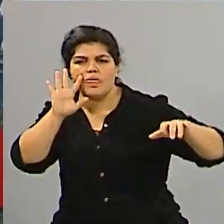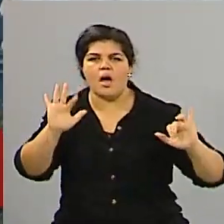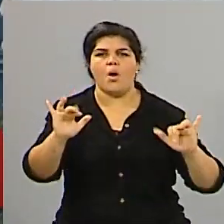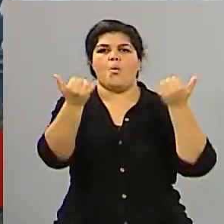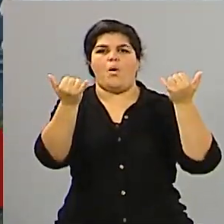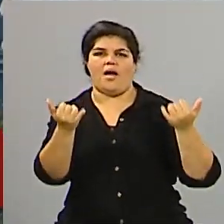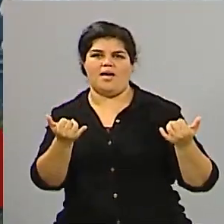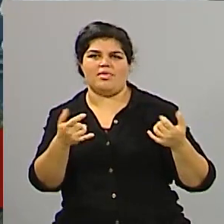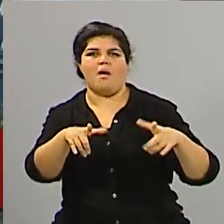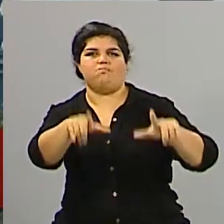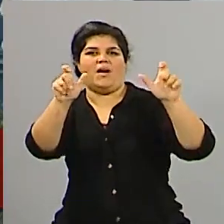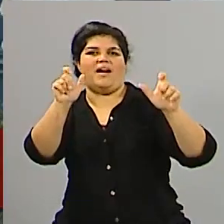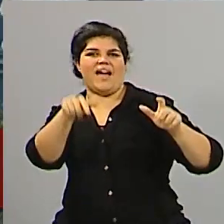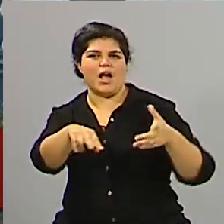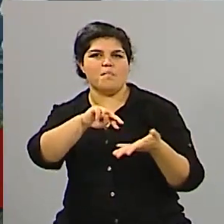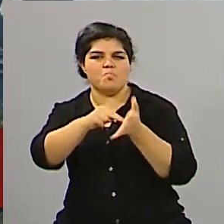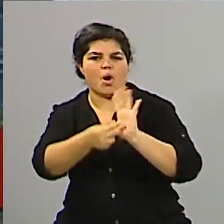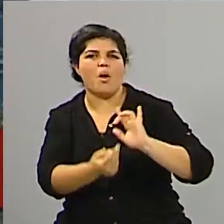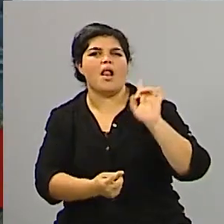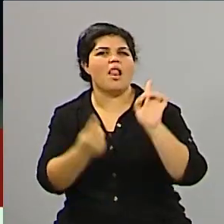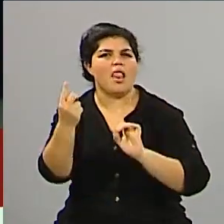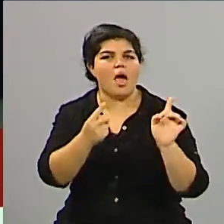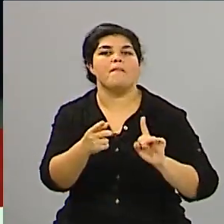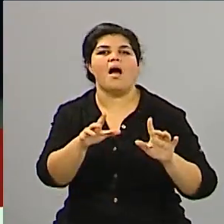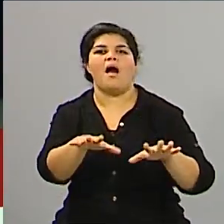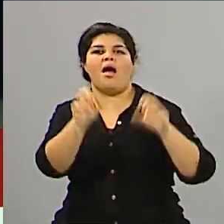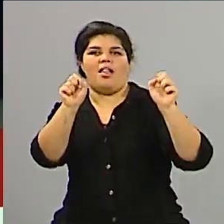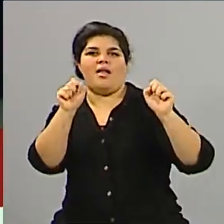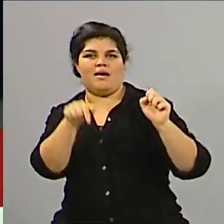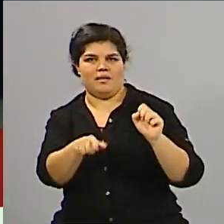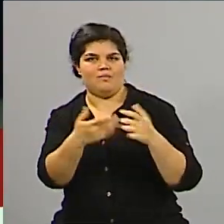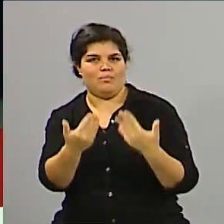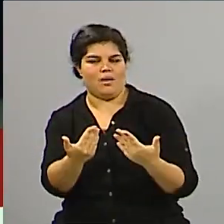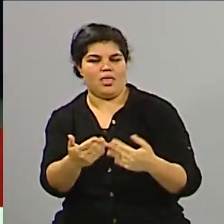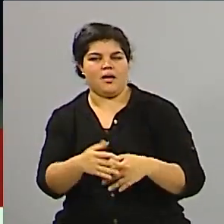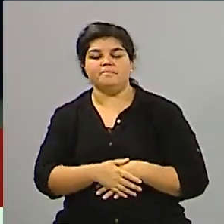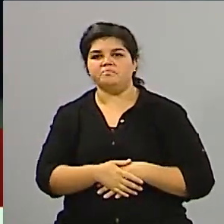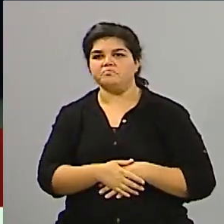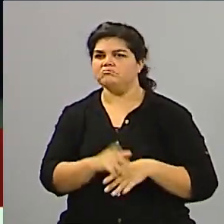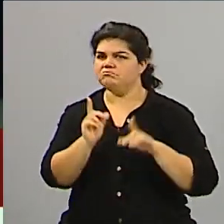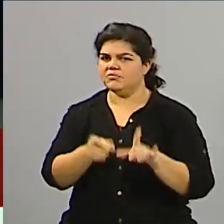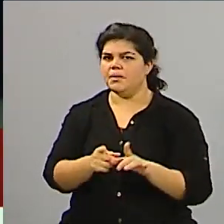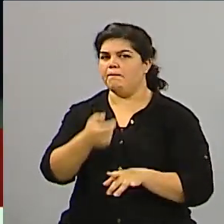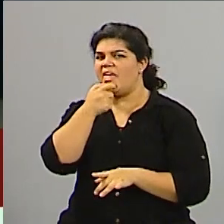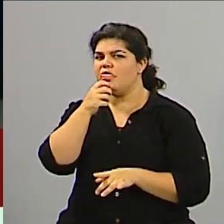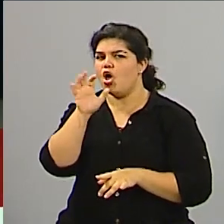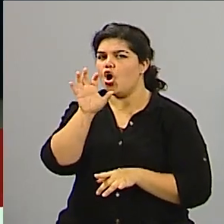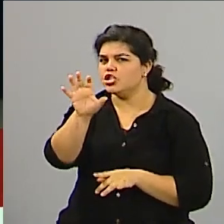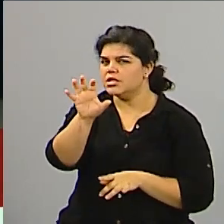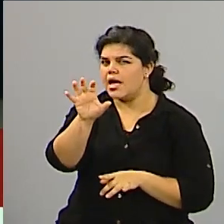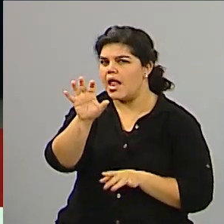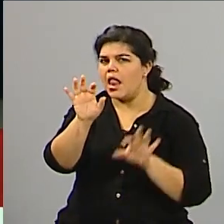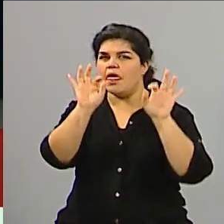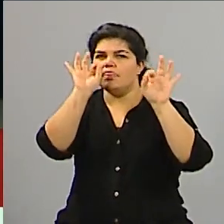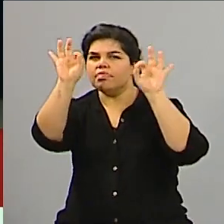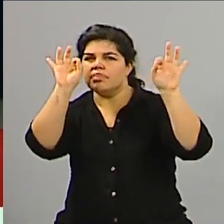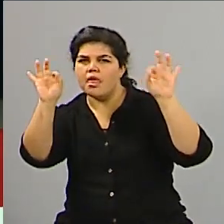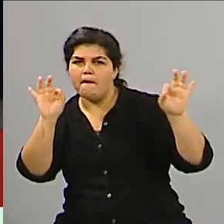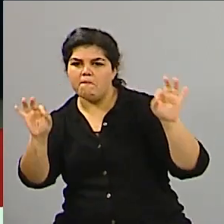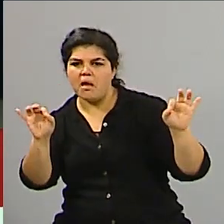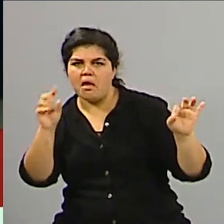ha trazado usted en el marco de esta posibilidad de ser el candidato a intendente de la ciudad de Mendoza, pasando obviamente las